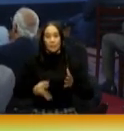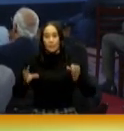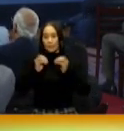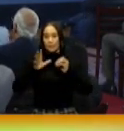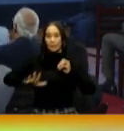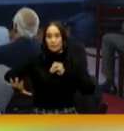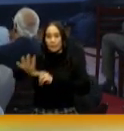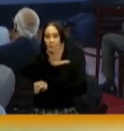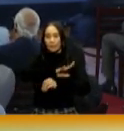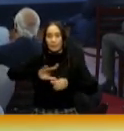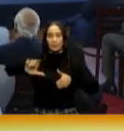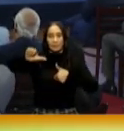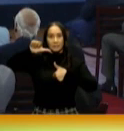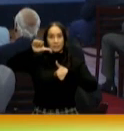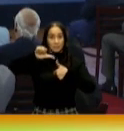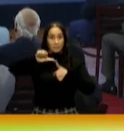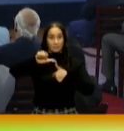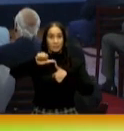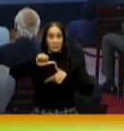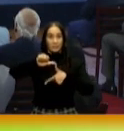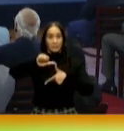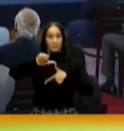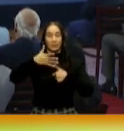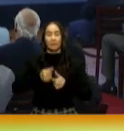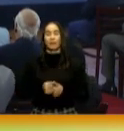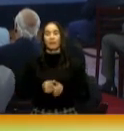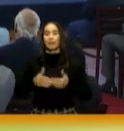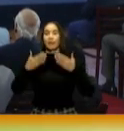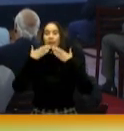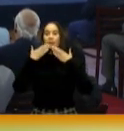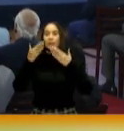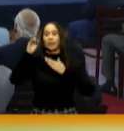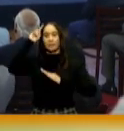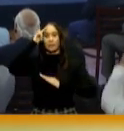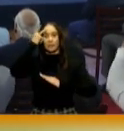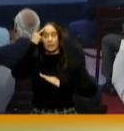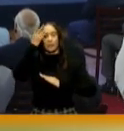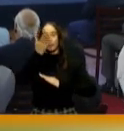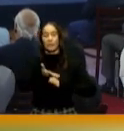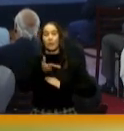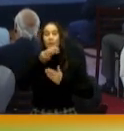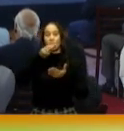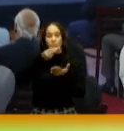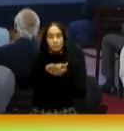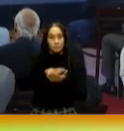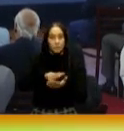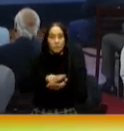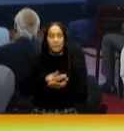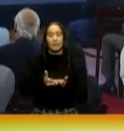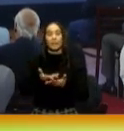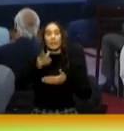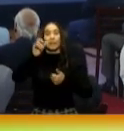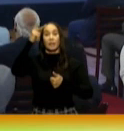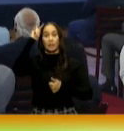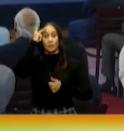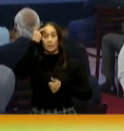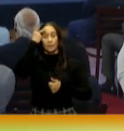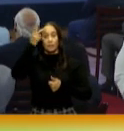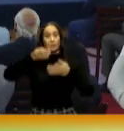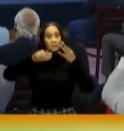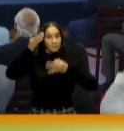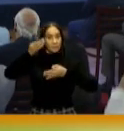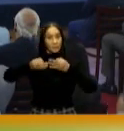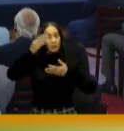prácticamente el país rico y yo esta mañana más temprano observaba a